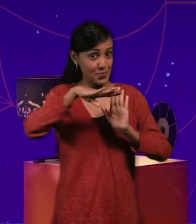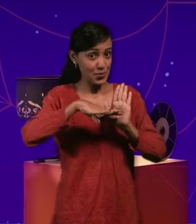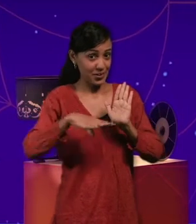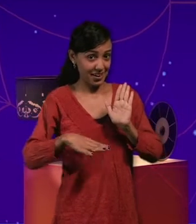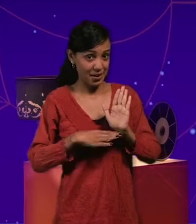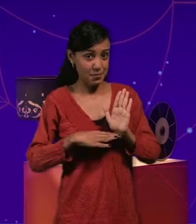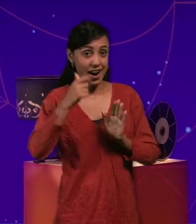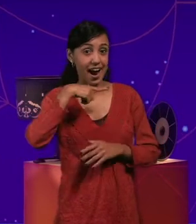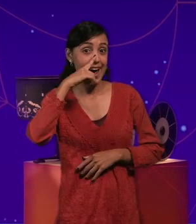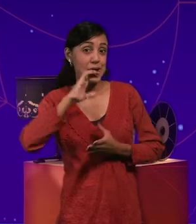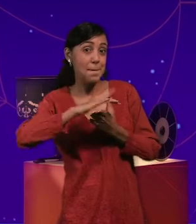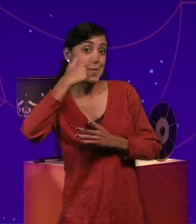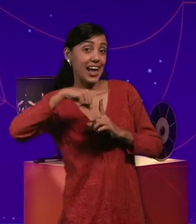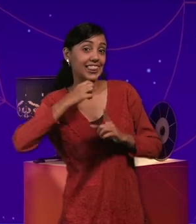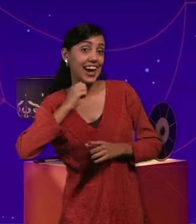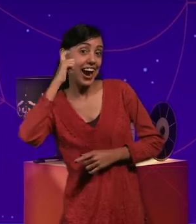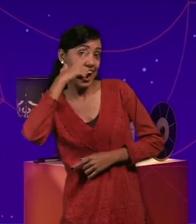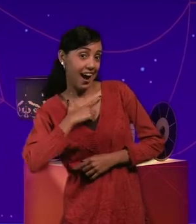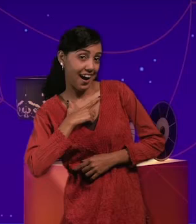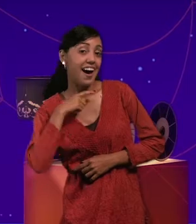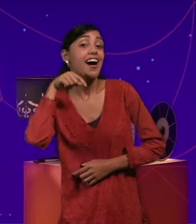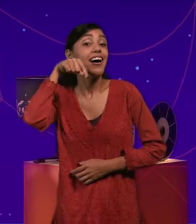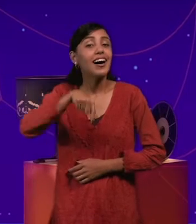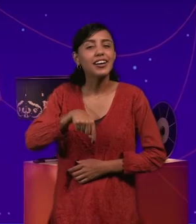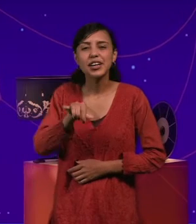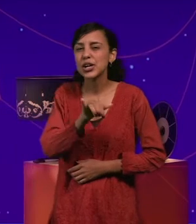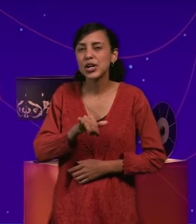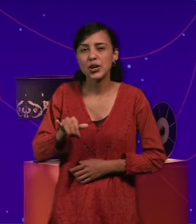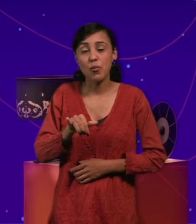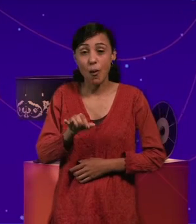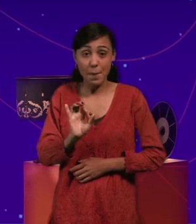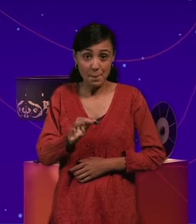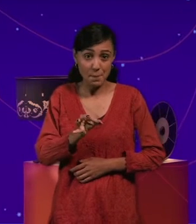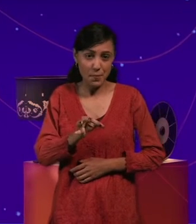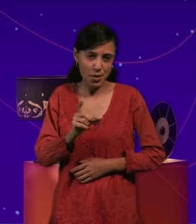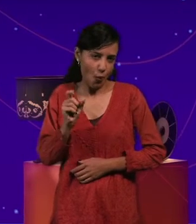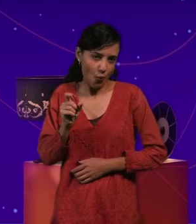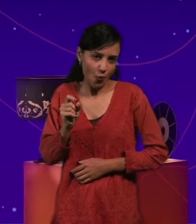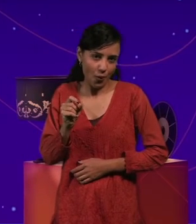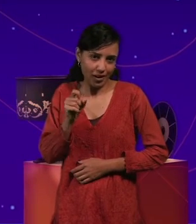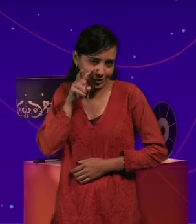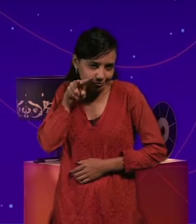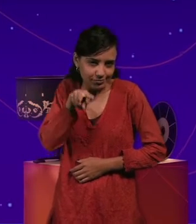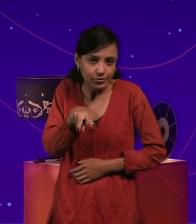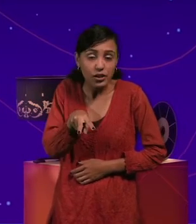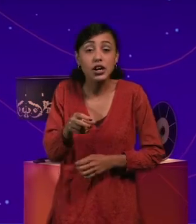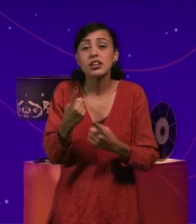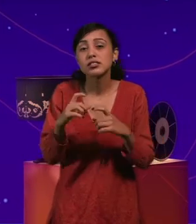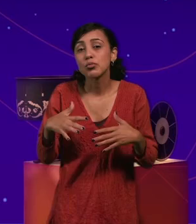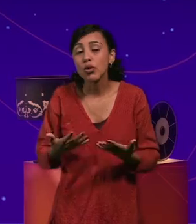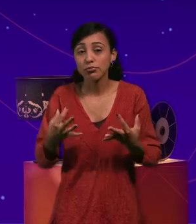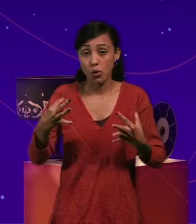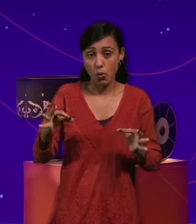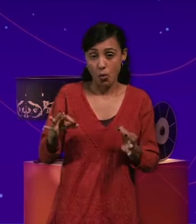K, vamos a construir un simple juguete óptico, el folioscopio. Para eso necesitamos una hoja de papel,